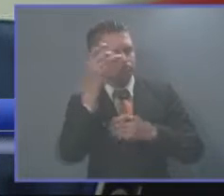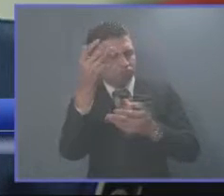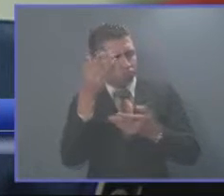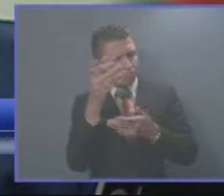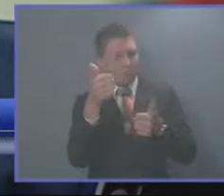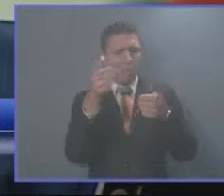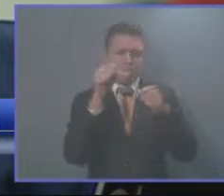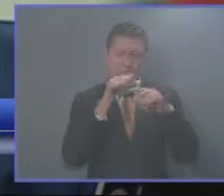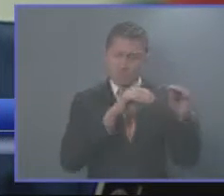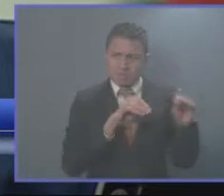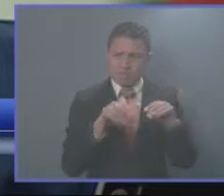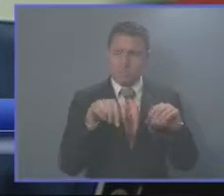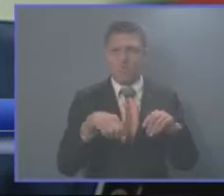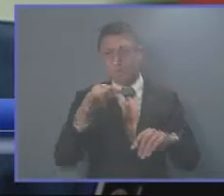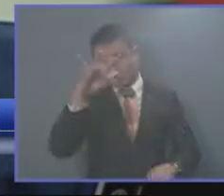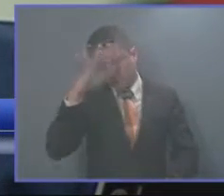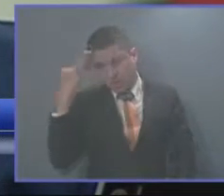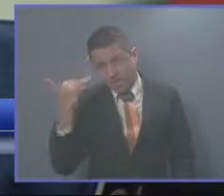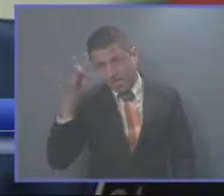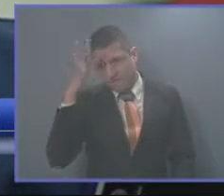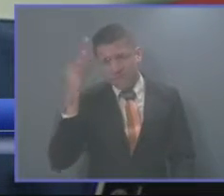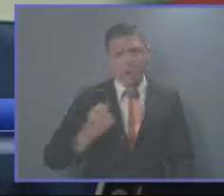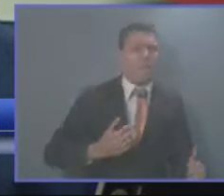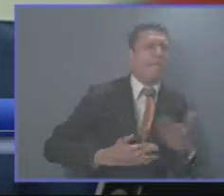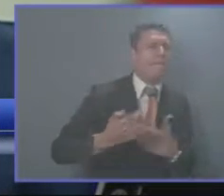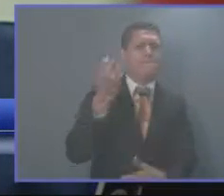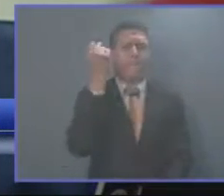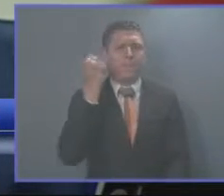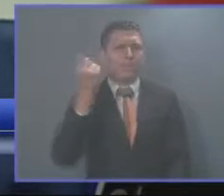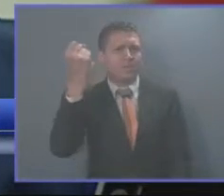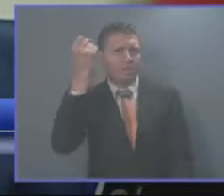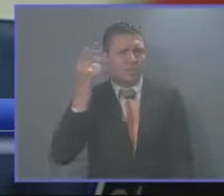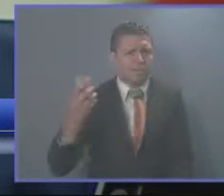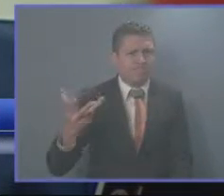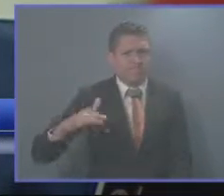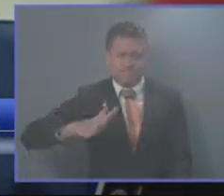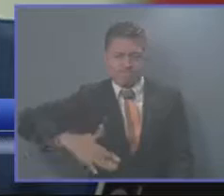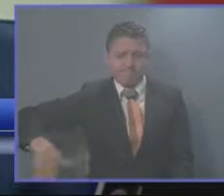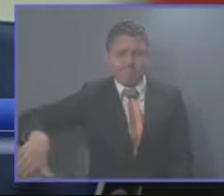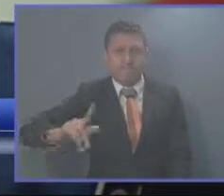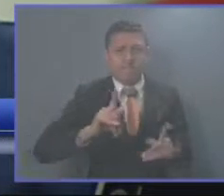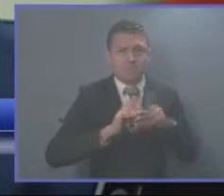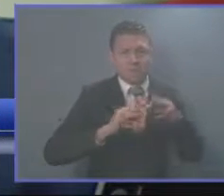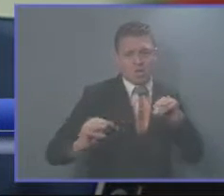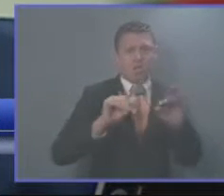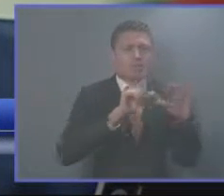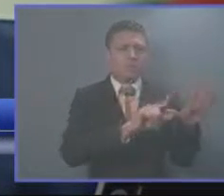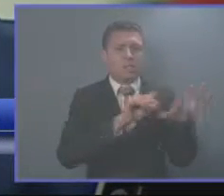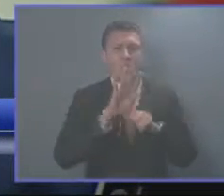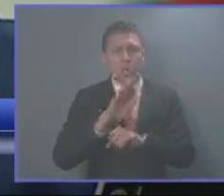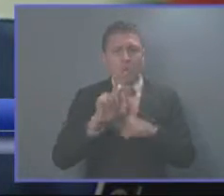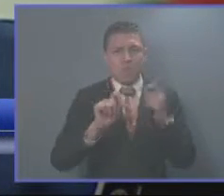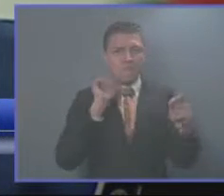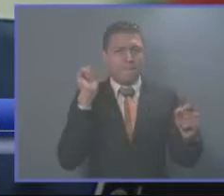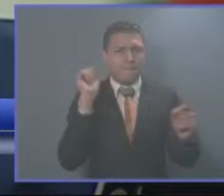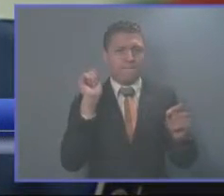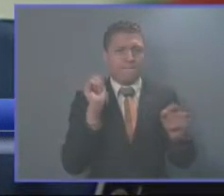se haga esta obra que es muy importante en la zona del kilómetro 64,